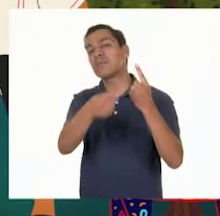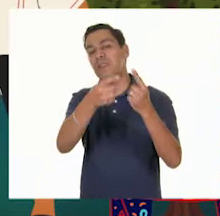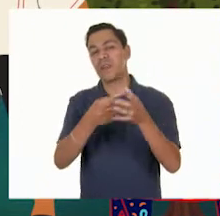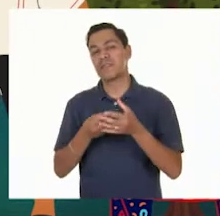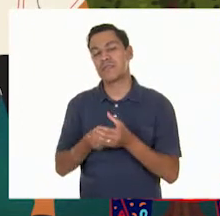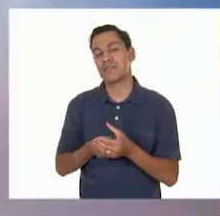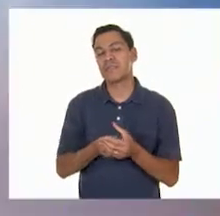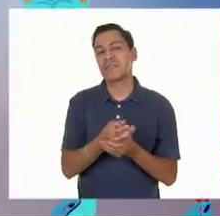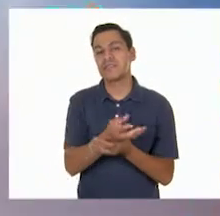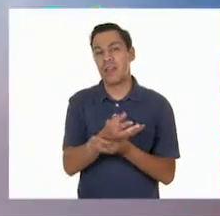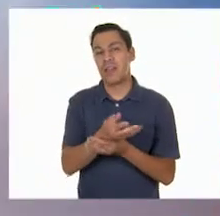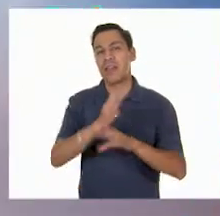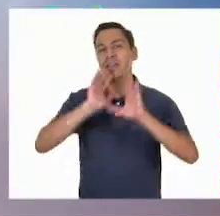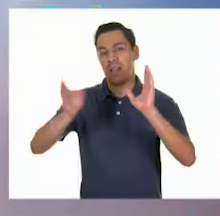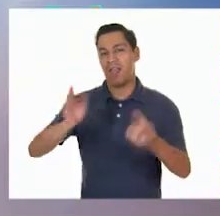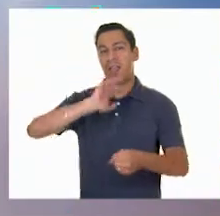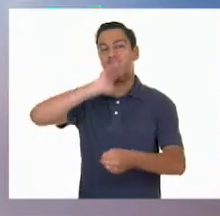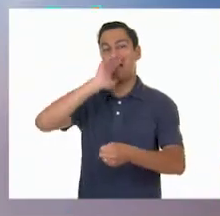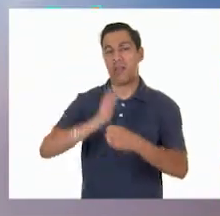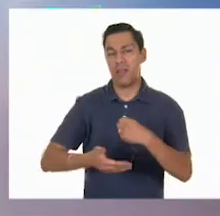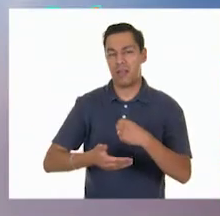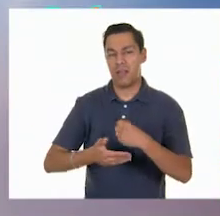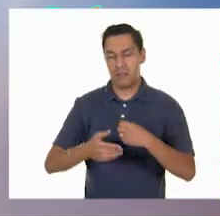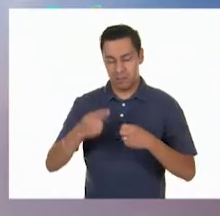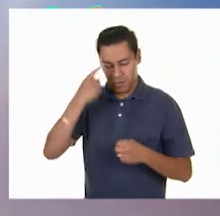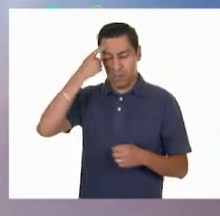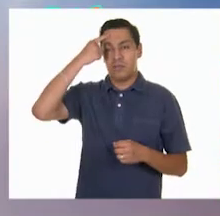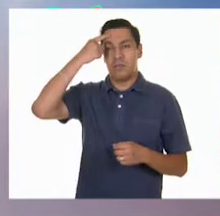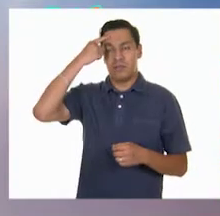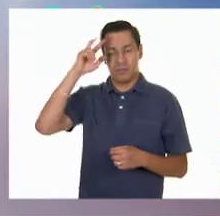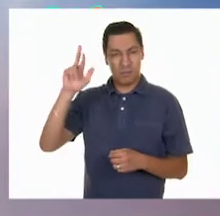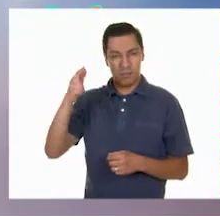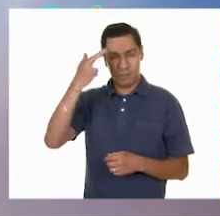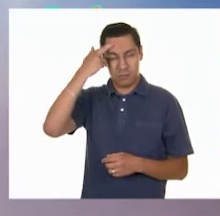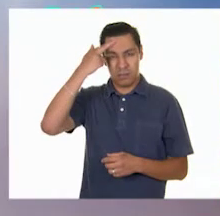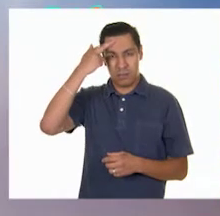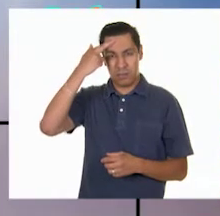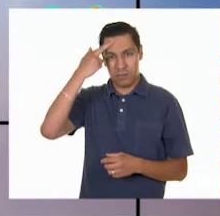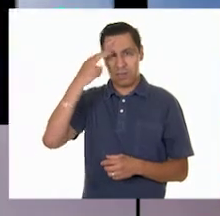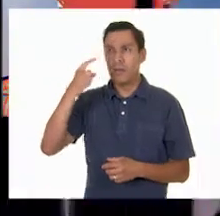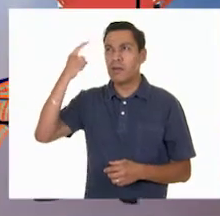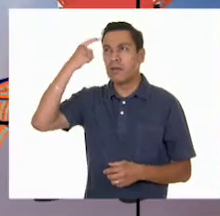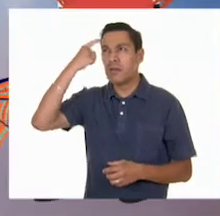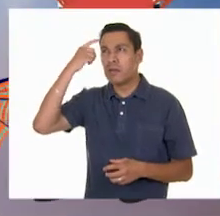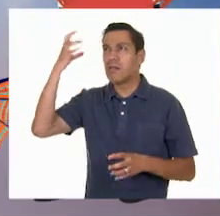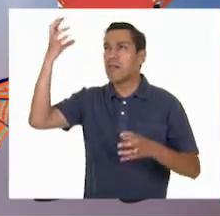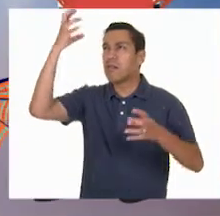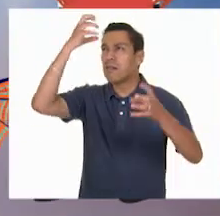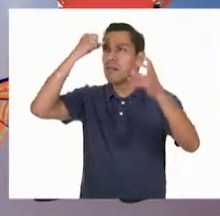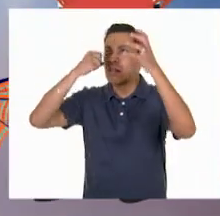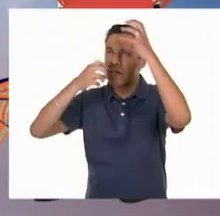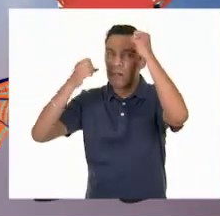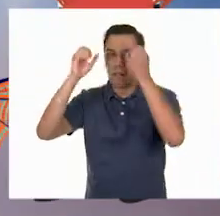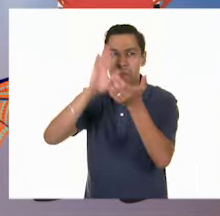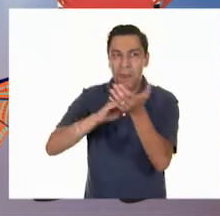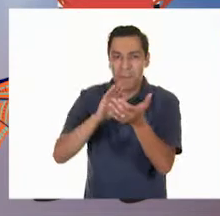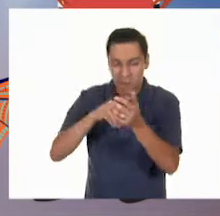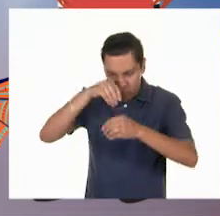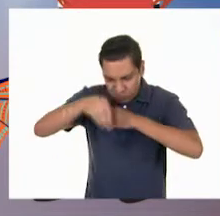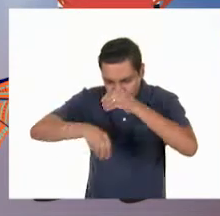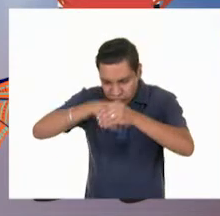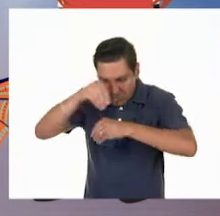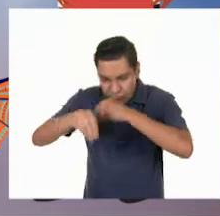cuanto recuperó sus fuerzas comenzó a recrear aquellas criaturas extrañas utilizando la técnica de cartonería que ya